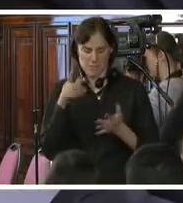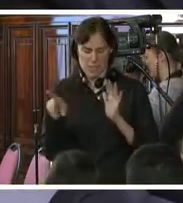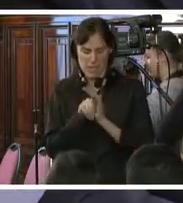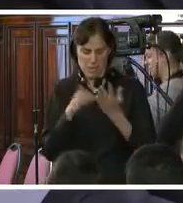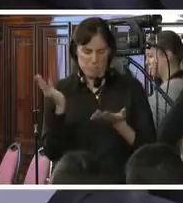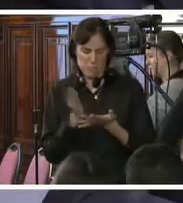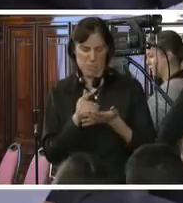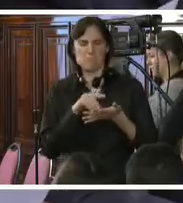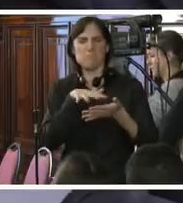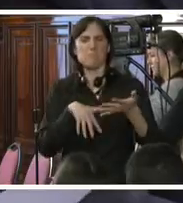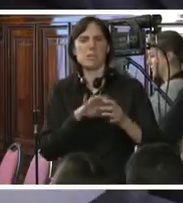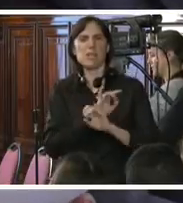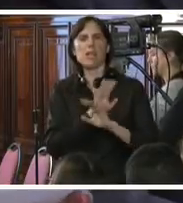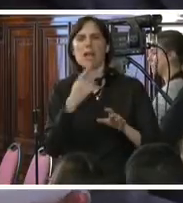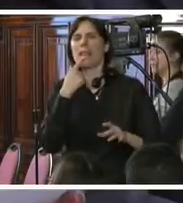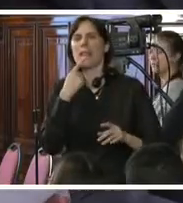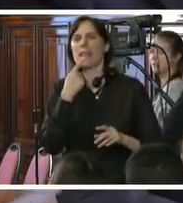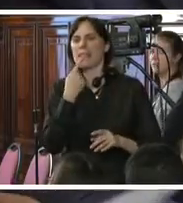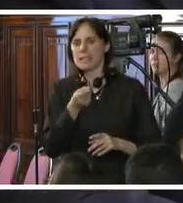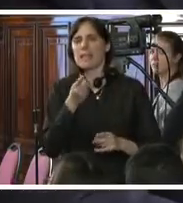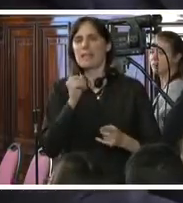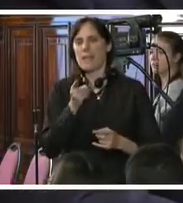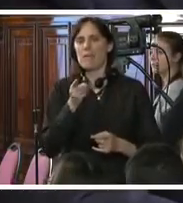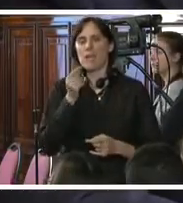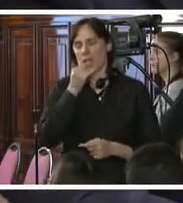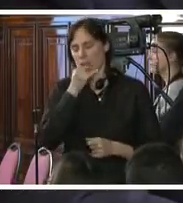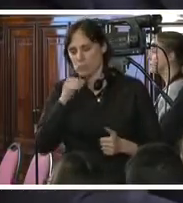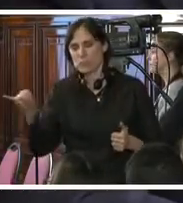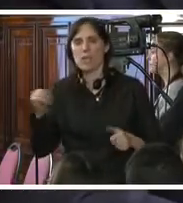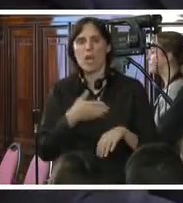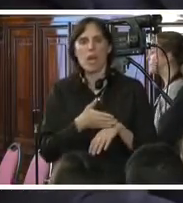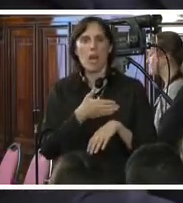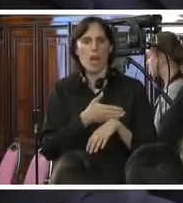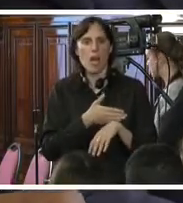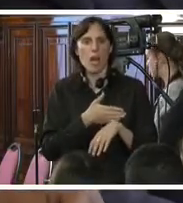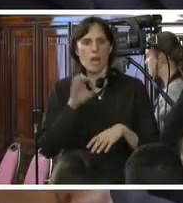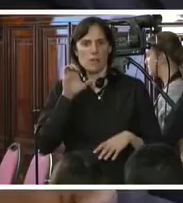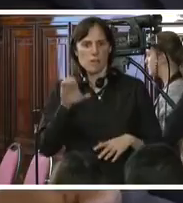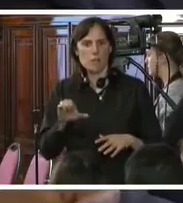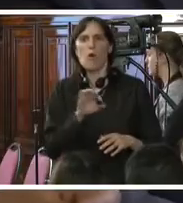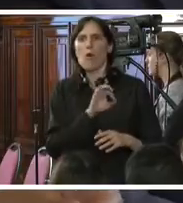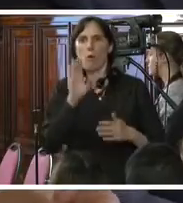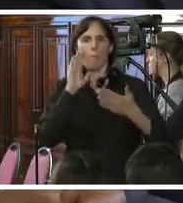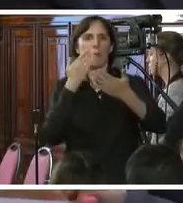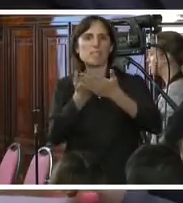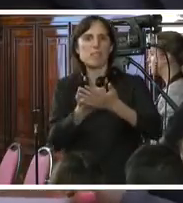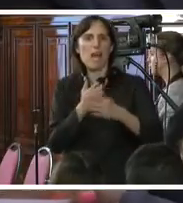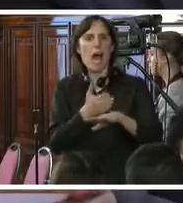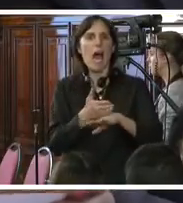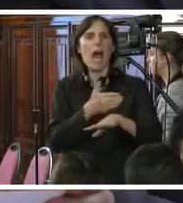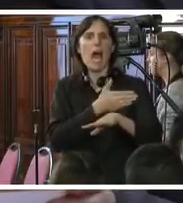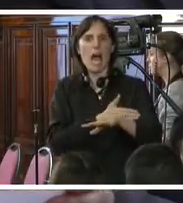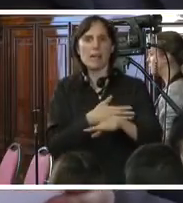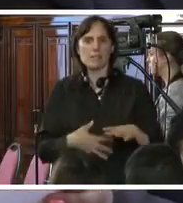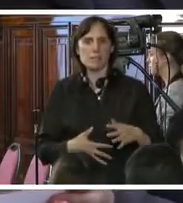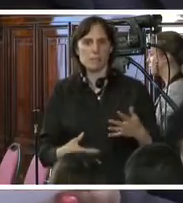como por ejemplo, la existencia de una denuncia previa por el delito de violación, o incluso que la denuncia se haya presentado antes de tener conocimiento